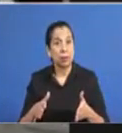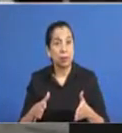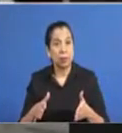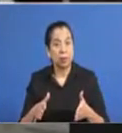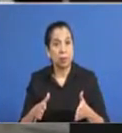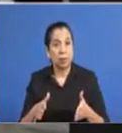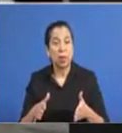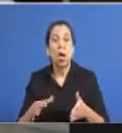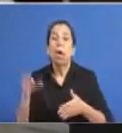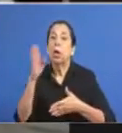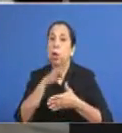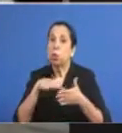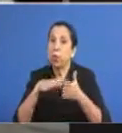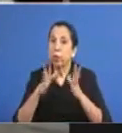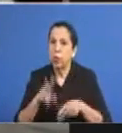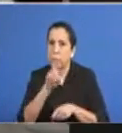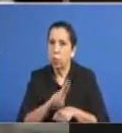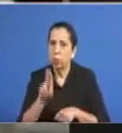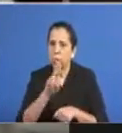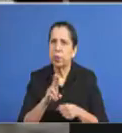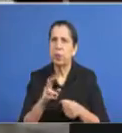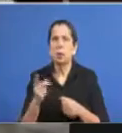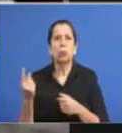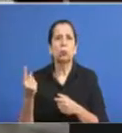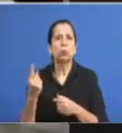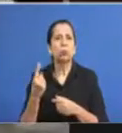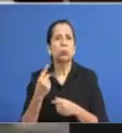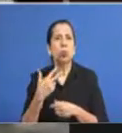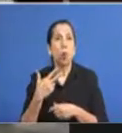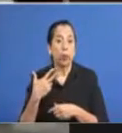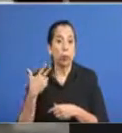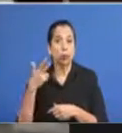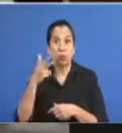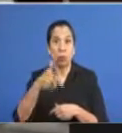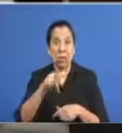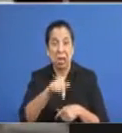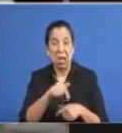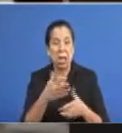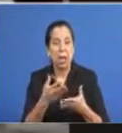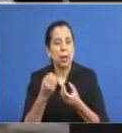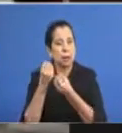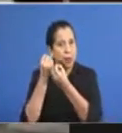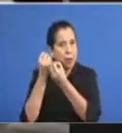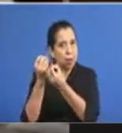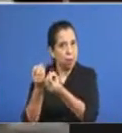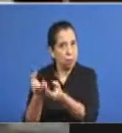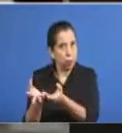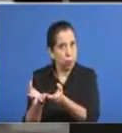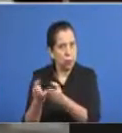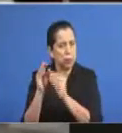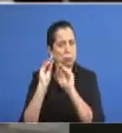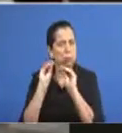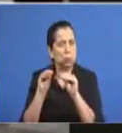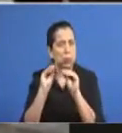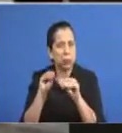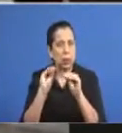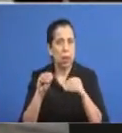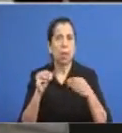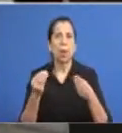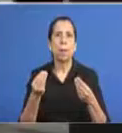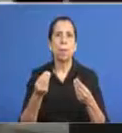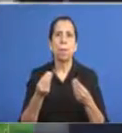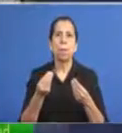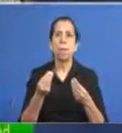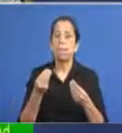principalmente universitarios, y cuando ellos vienen acá, lo que hacemos es transmitir esta información, damos capacitación, enseñamos, para que cuando